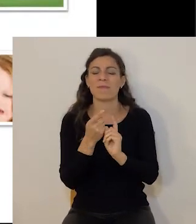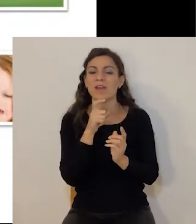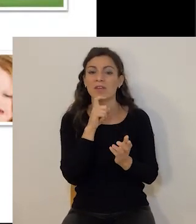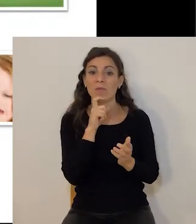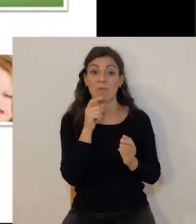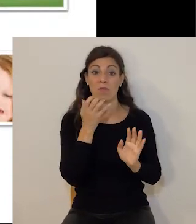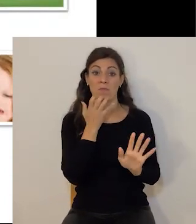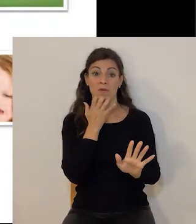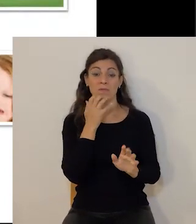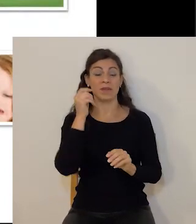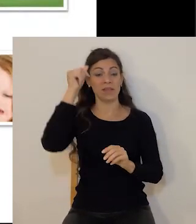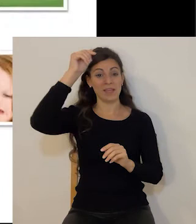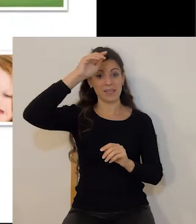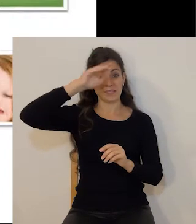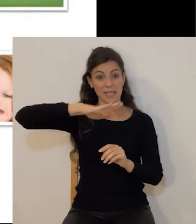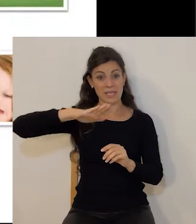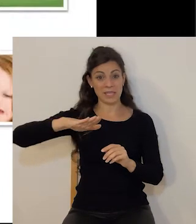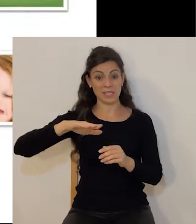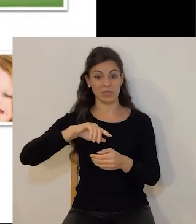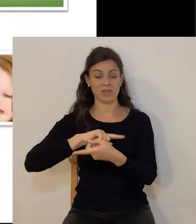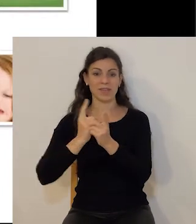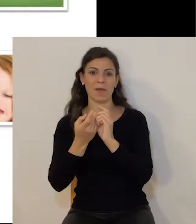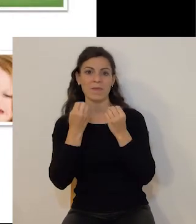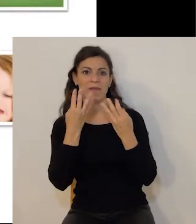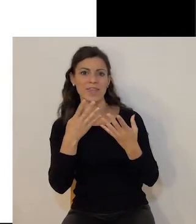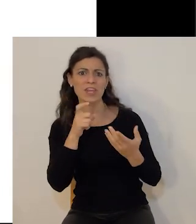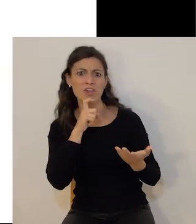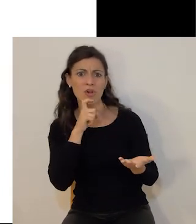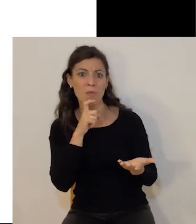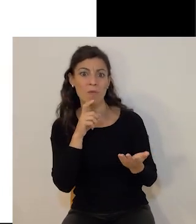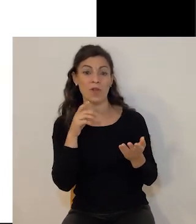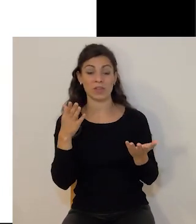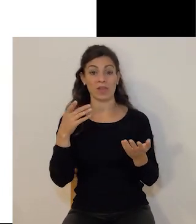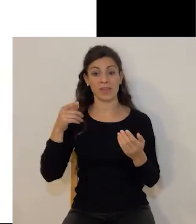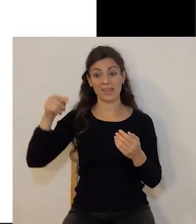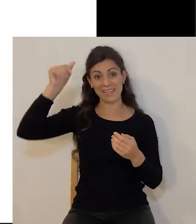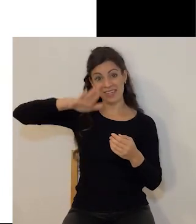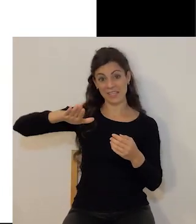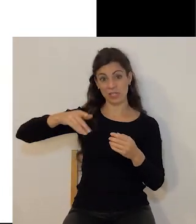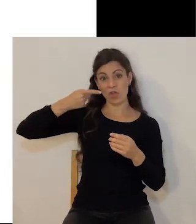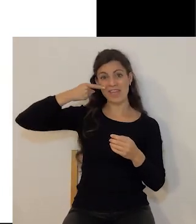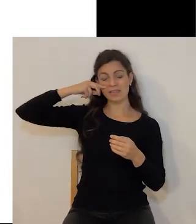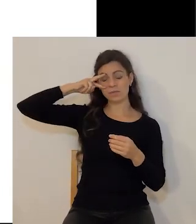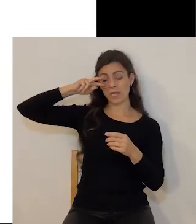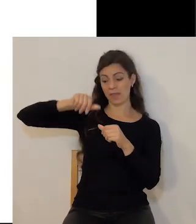niño esté bien. Y entonces ellos te hablan de sus propias experiencias.